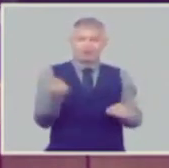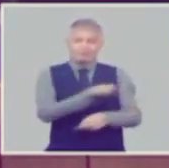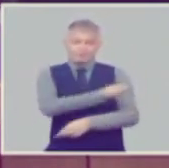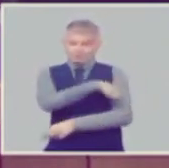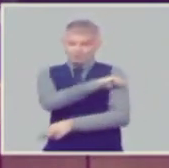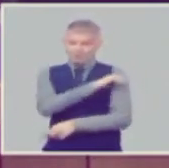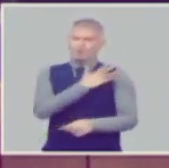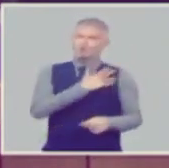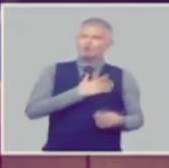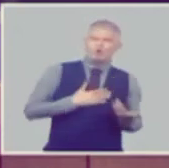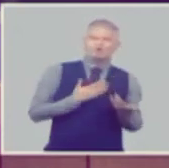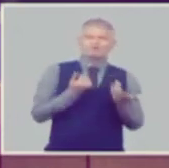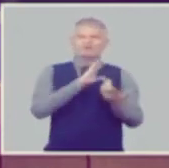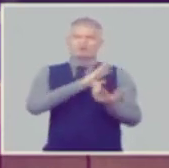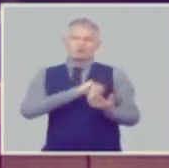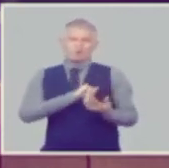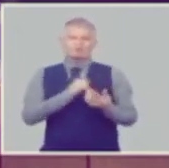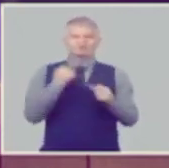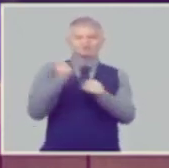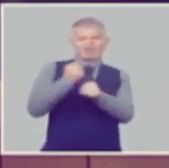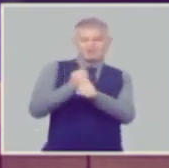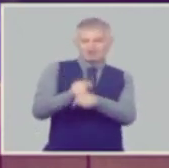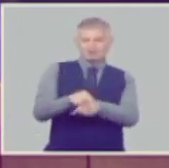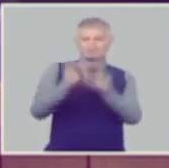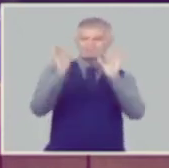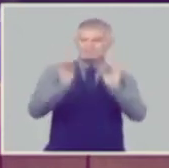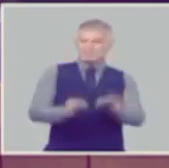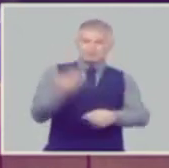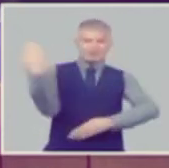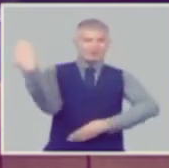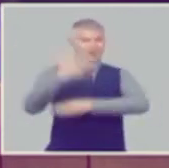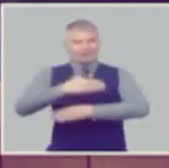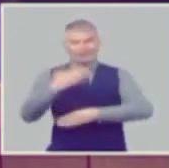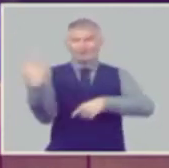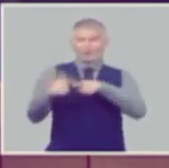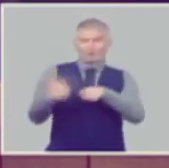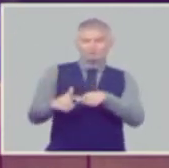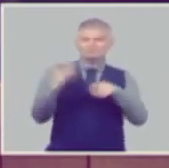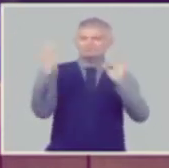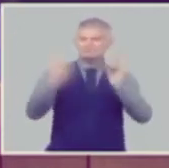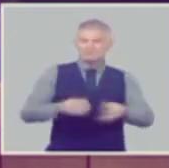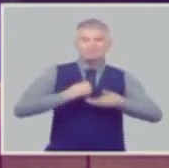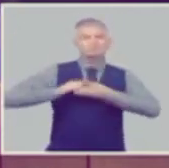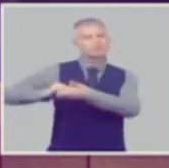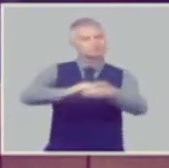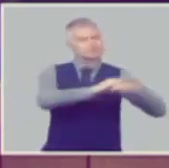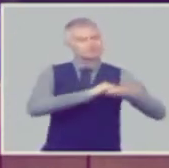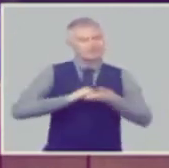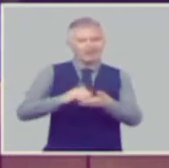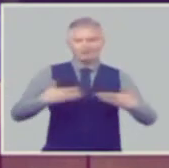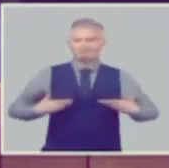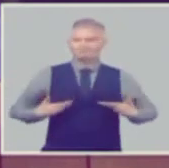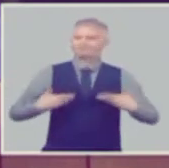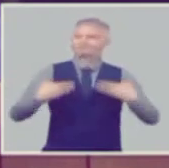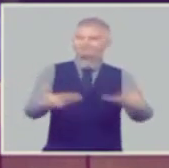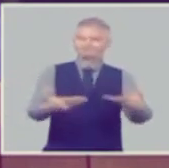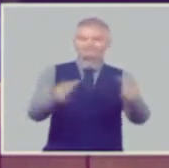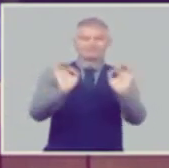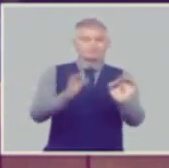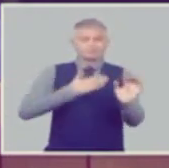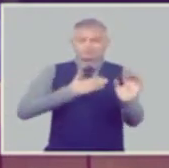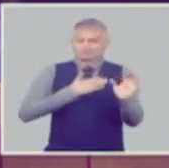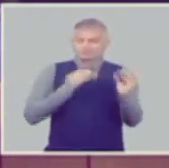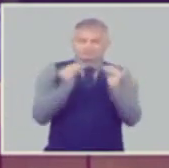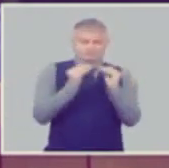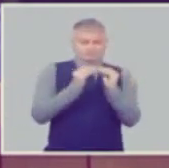sobrevivido a todos los cercos y abusos imperiales con una extraordinaria dosis de solidaridad y de generosidad que ya forma parte